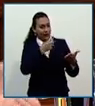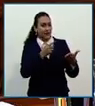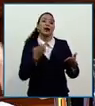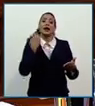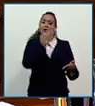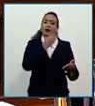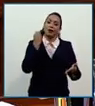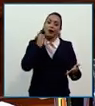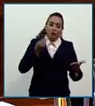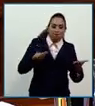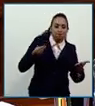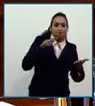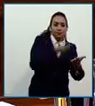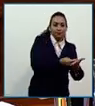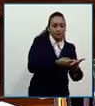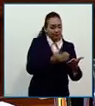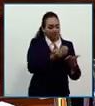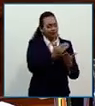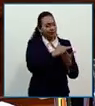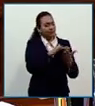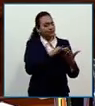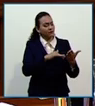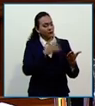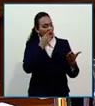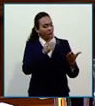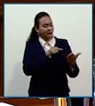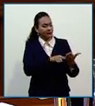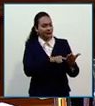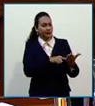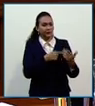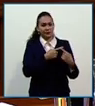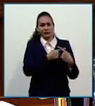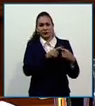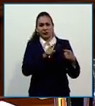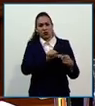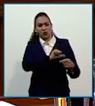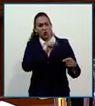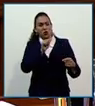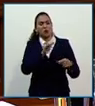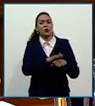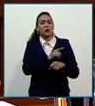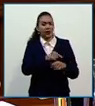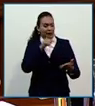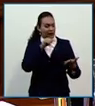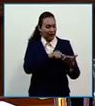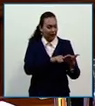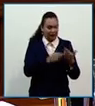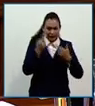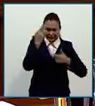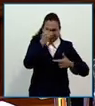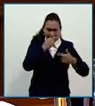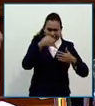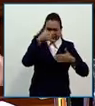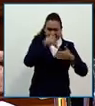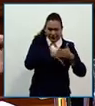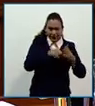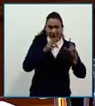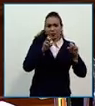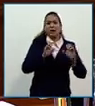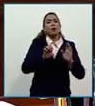Abogados pues es completamente ajeno al punto de contradicción denunciado, pues ahí no se analizó el interés suspensional en